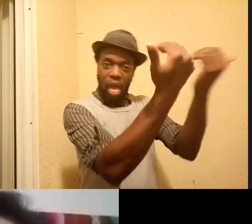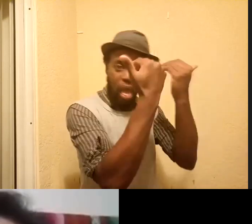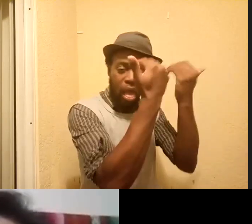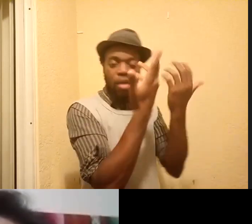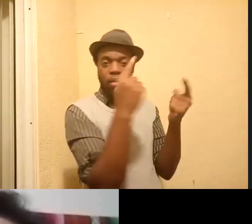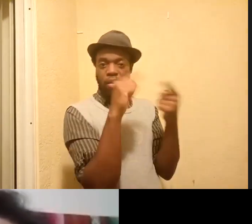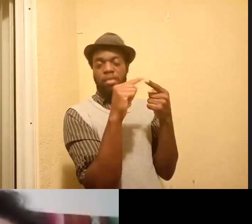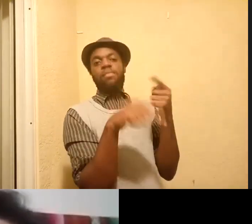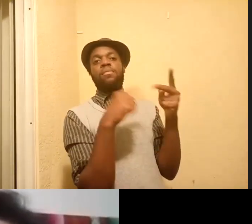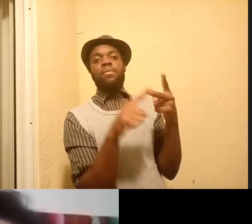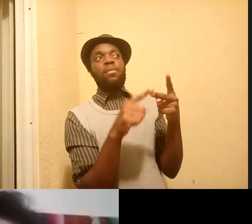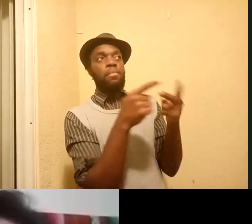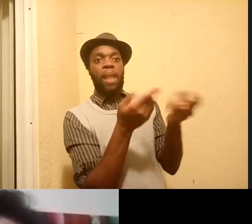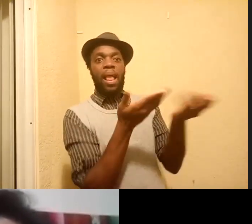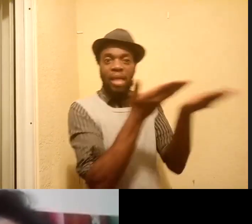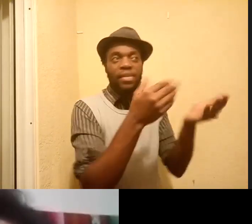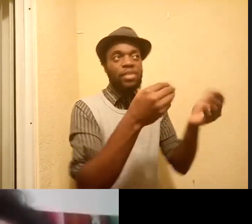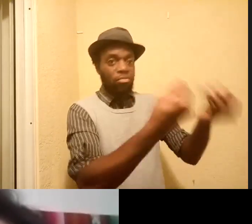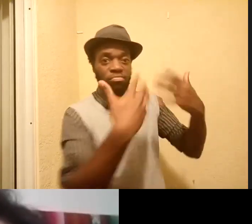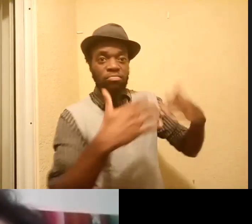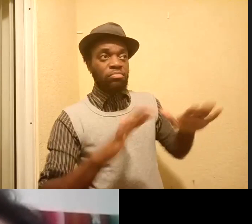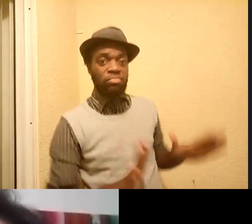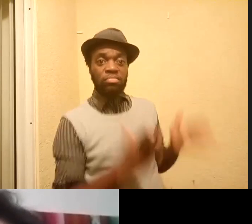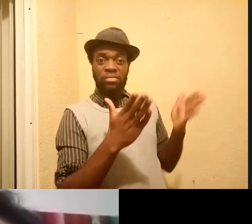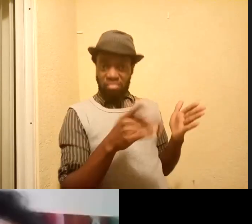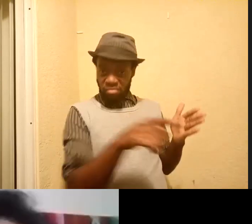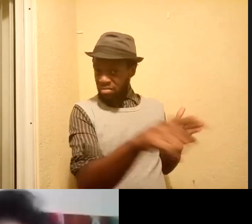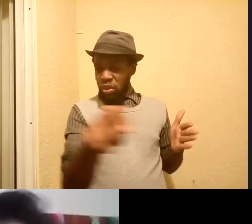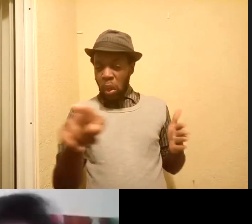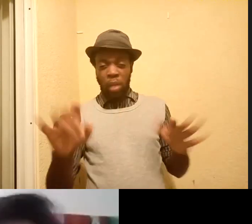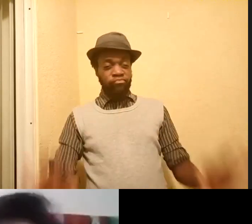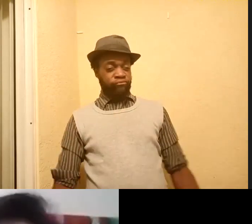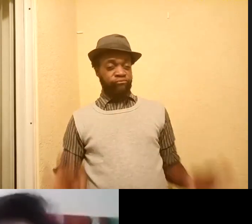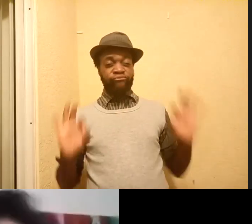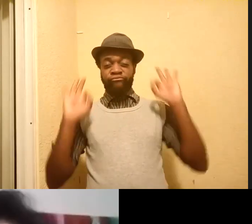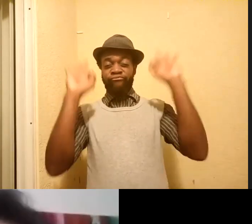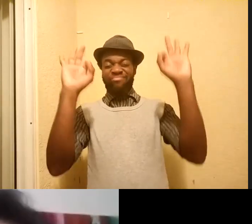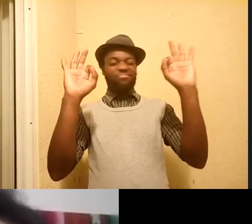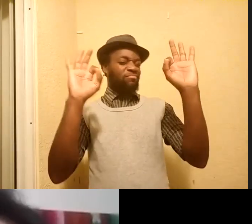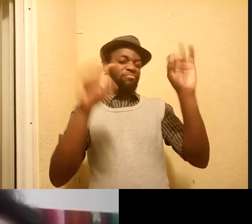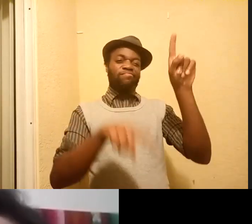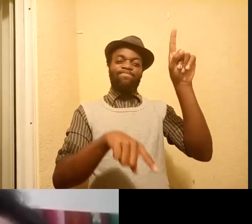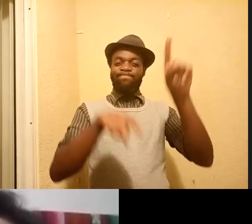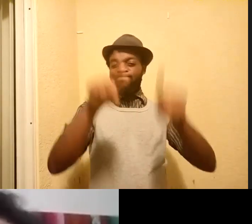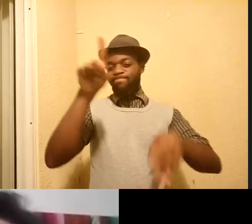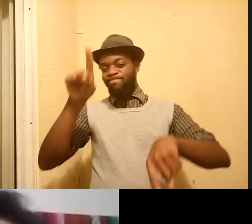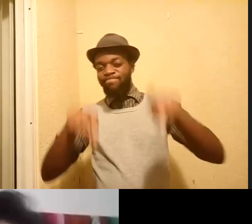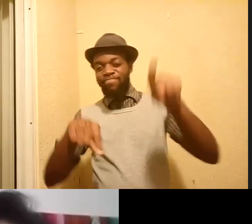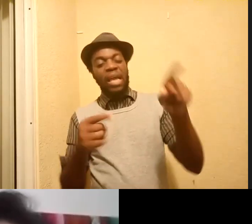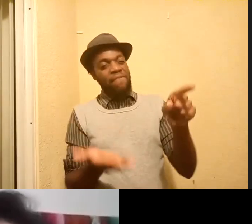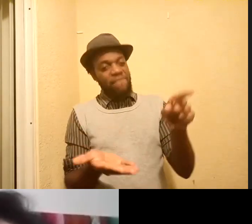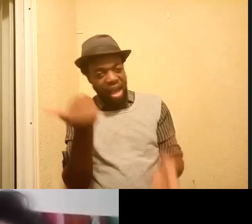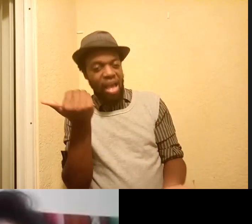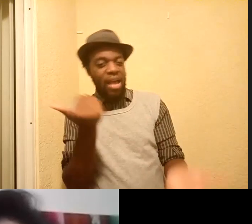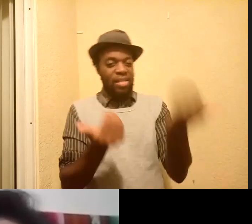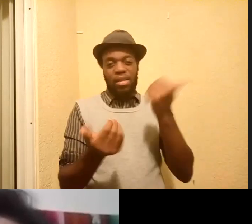servicios, falta mucho en nuestros entornos y a nivel de los diferentes países para dar respuesta de